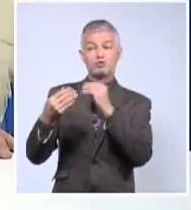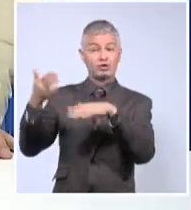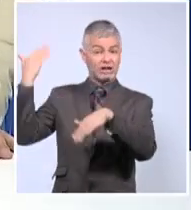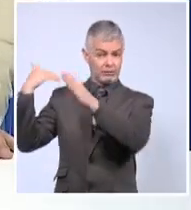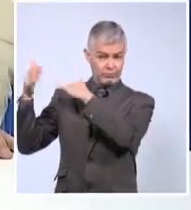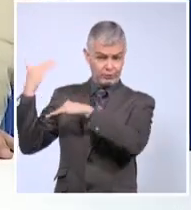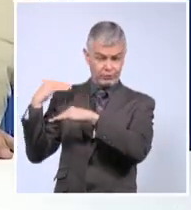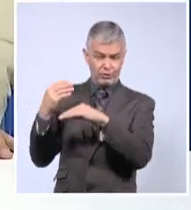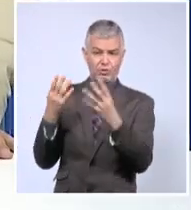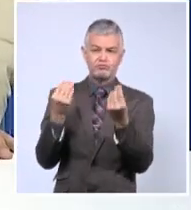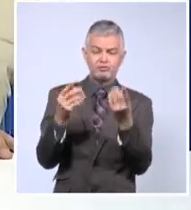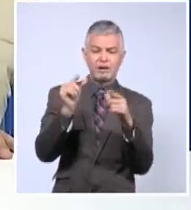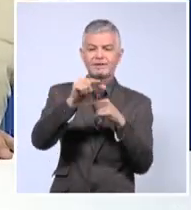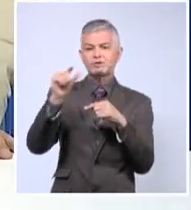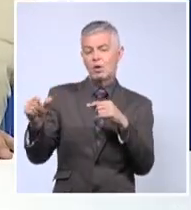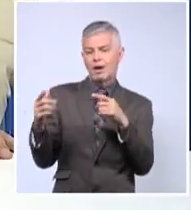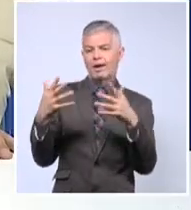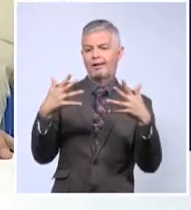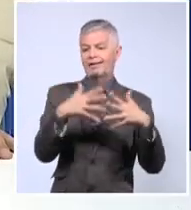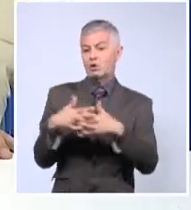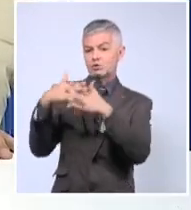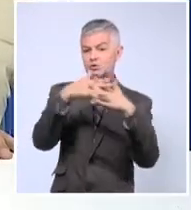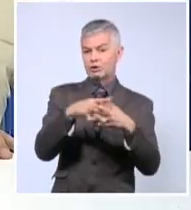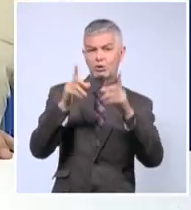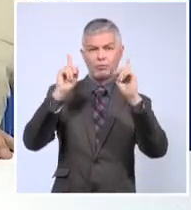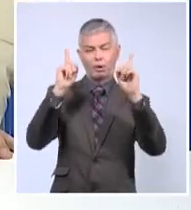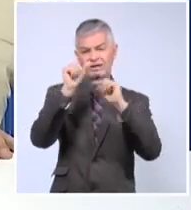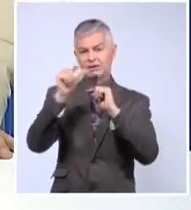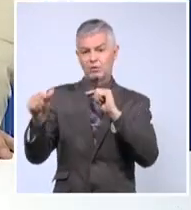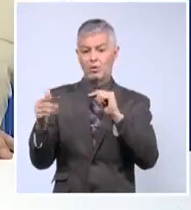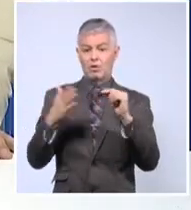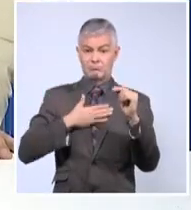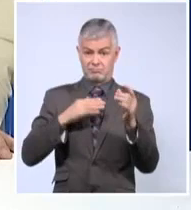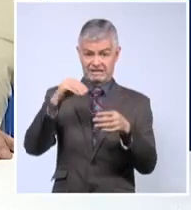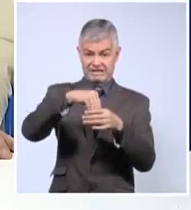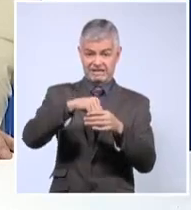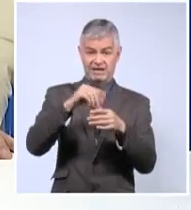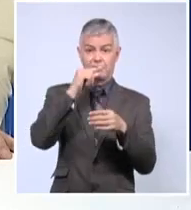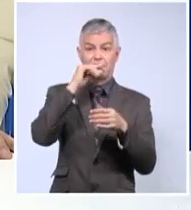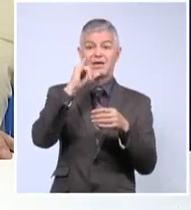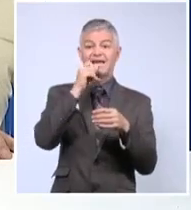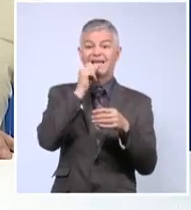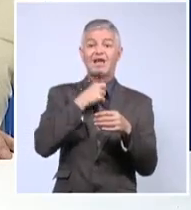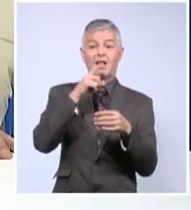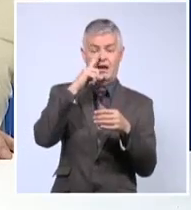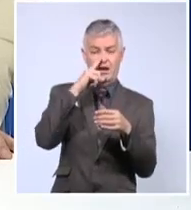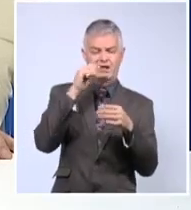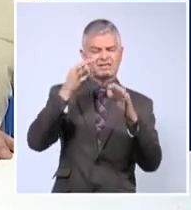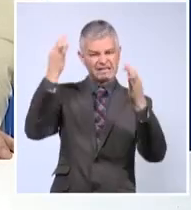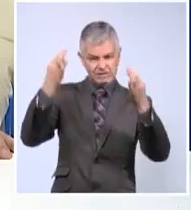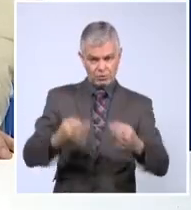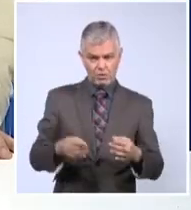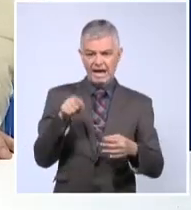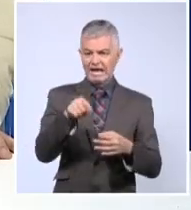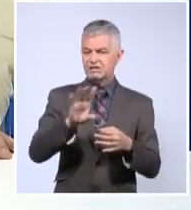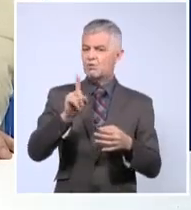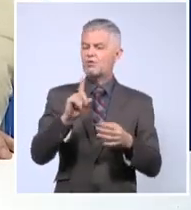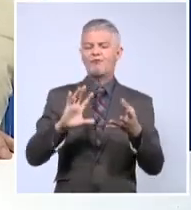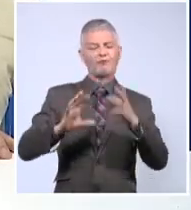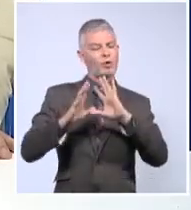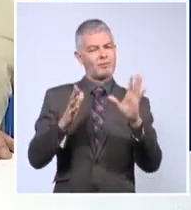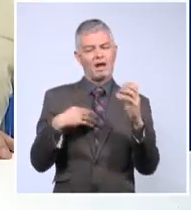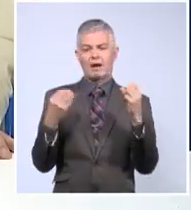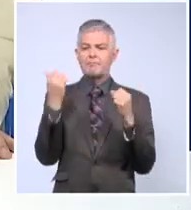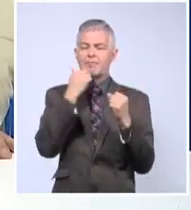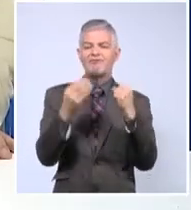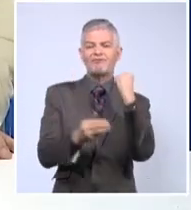parte de la élite política estadounidense a la que pertenece Biden está convencida que ese no es el método para fortalecer el